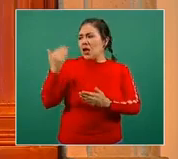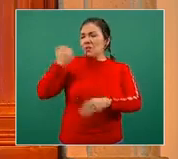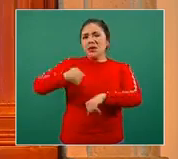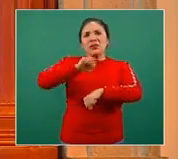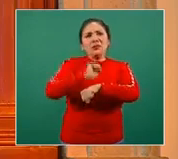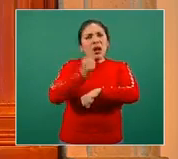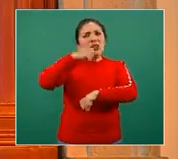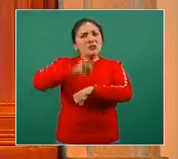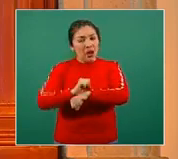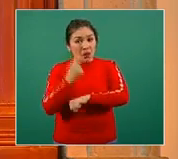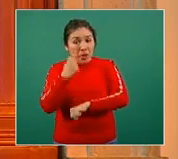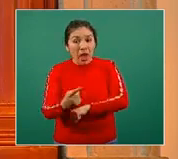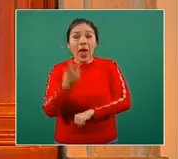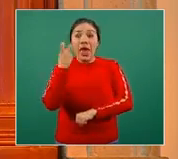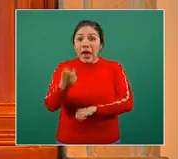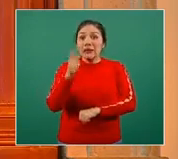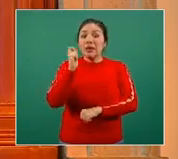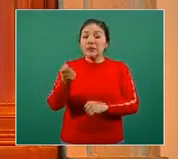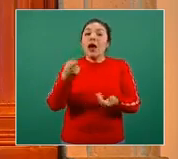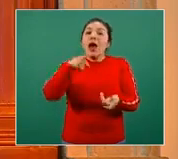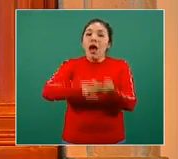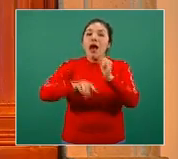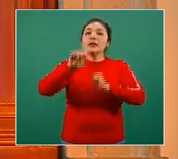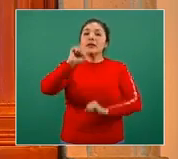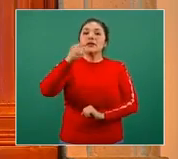meses previos y representan a estas